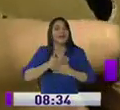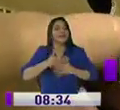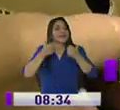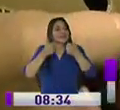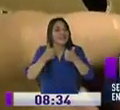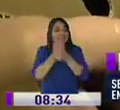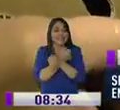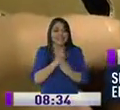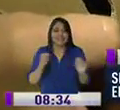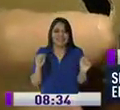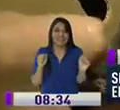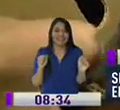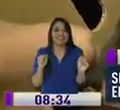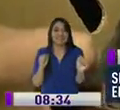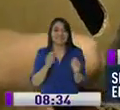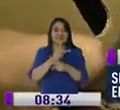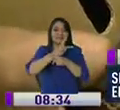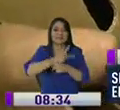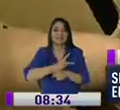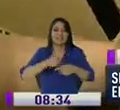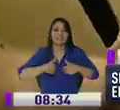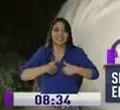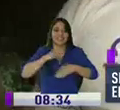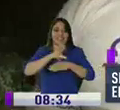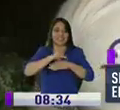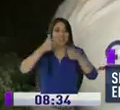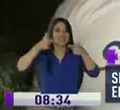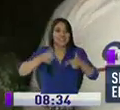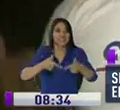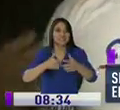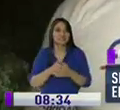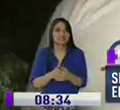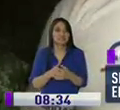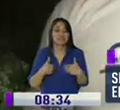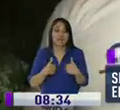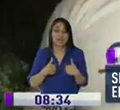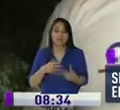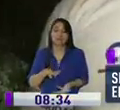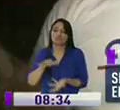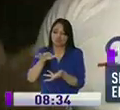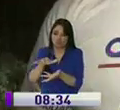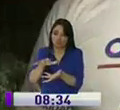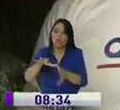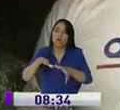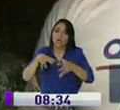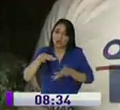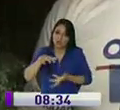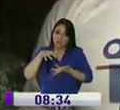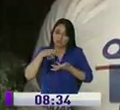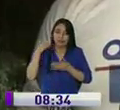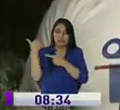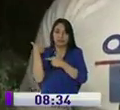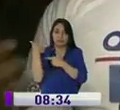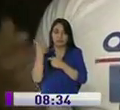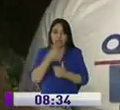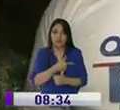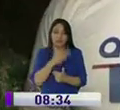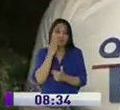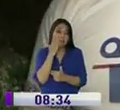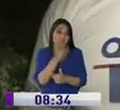manos al cuidado de Protección Animal Ecuador. Los cachorros, darles en adopción responsable. Y en el caso de las mamás,